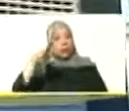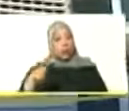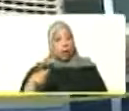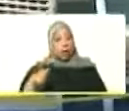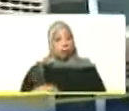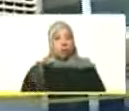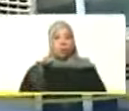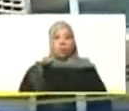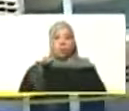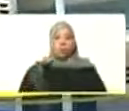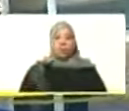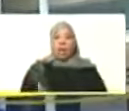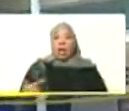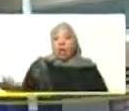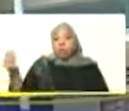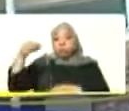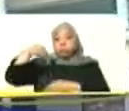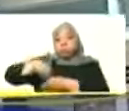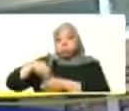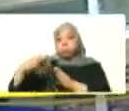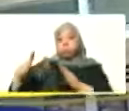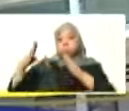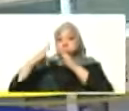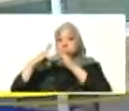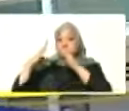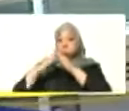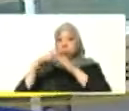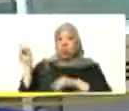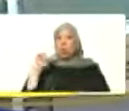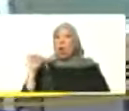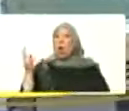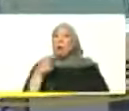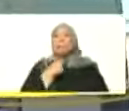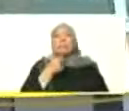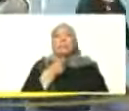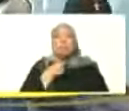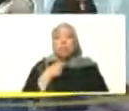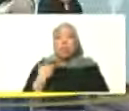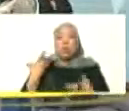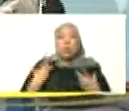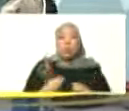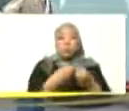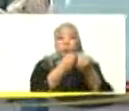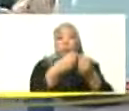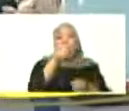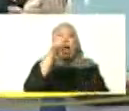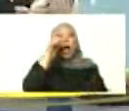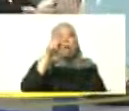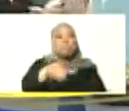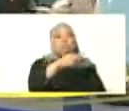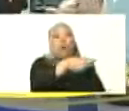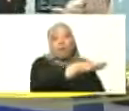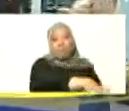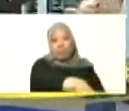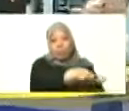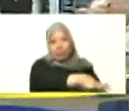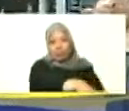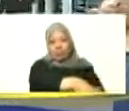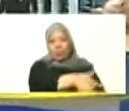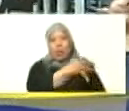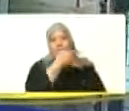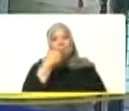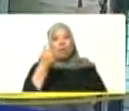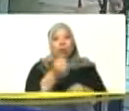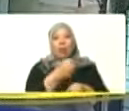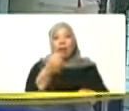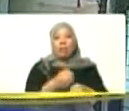estar en un cuartel metido, ellos piden a grito estar junto al pueblo, porque ¿quién puede oponerse a